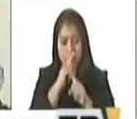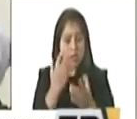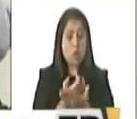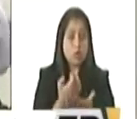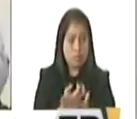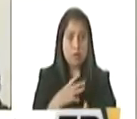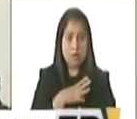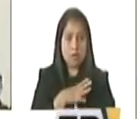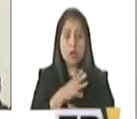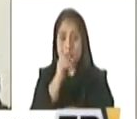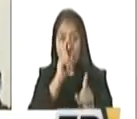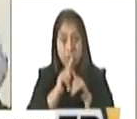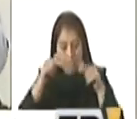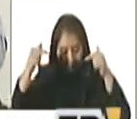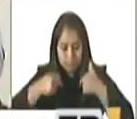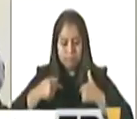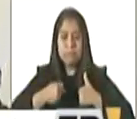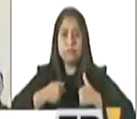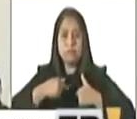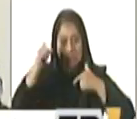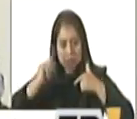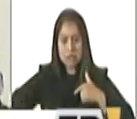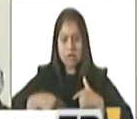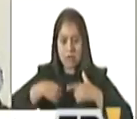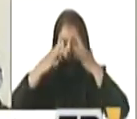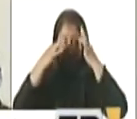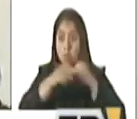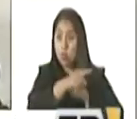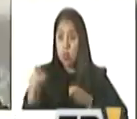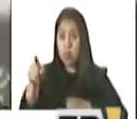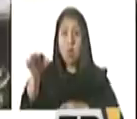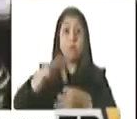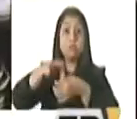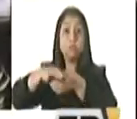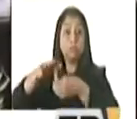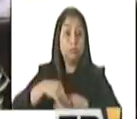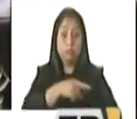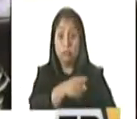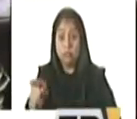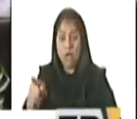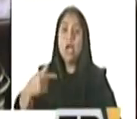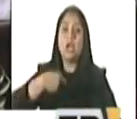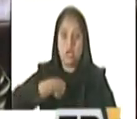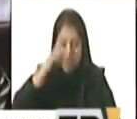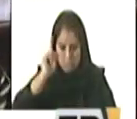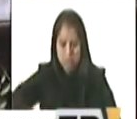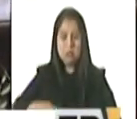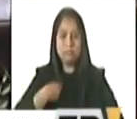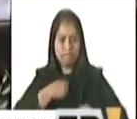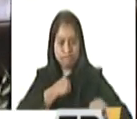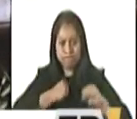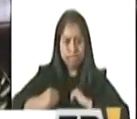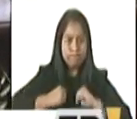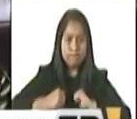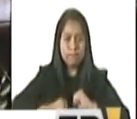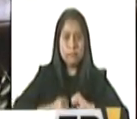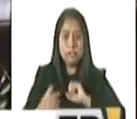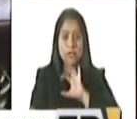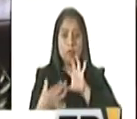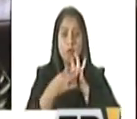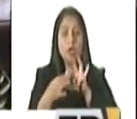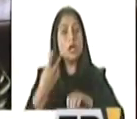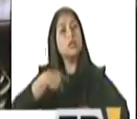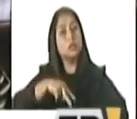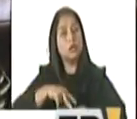también a este presidente, al que eligió la mayoría de la gente, al que le toca encabezar este movimiento de la unidad